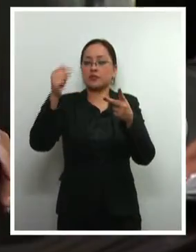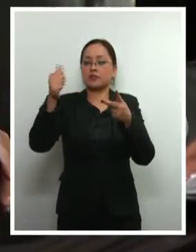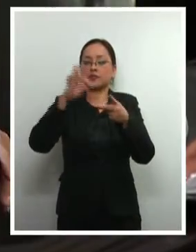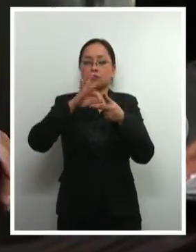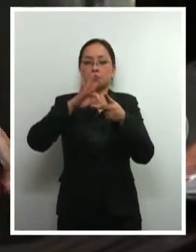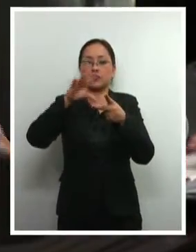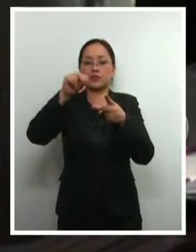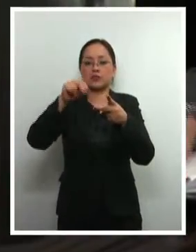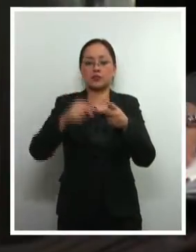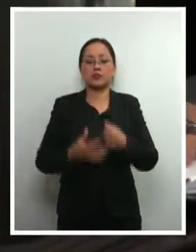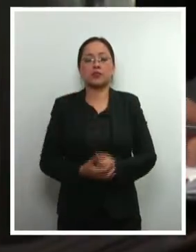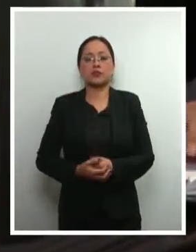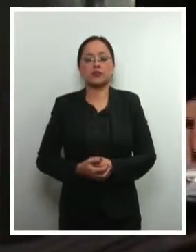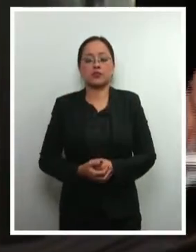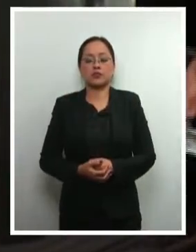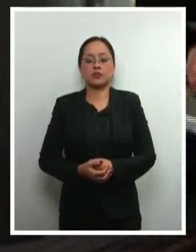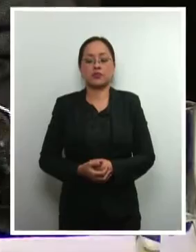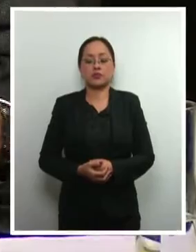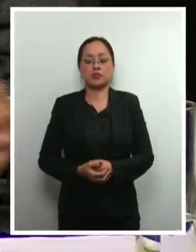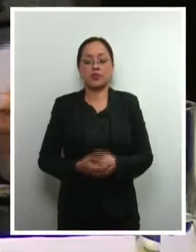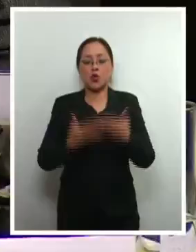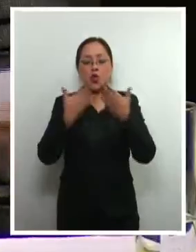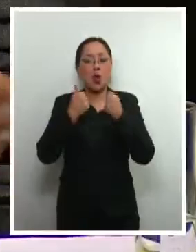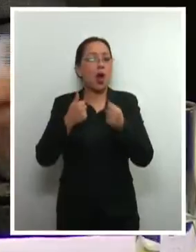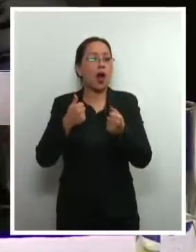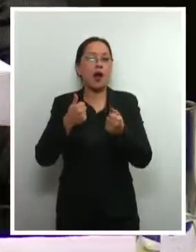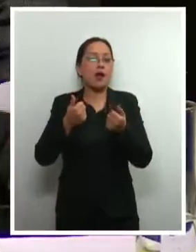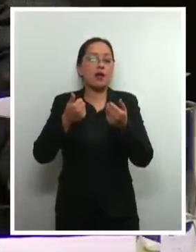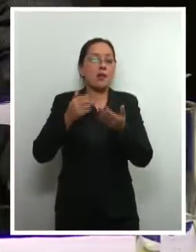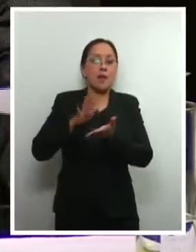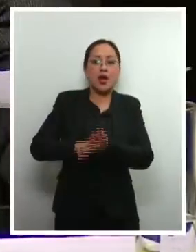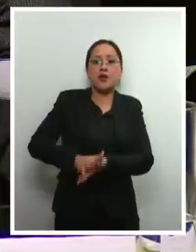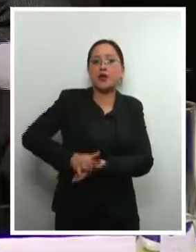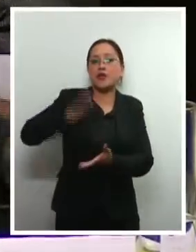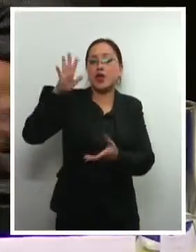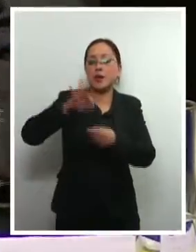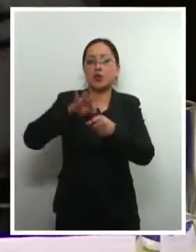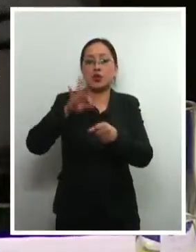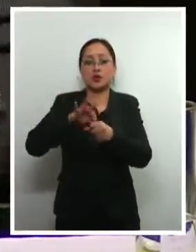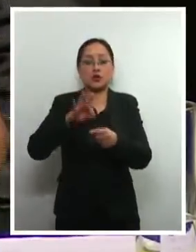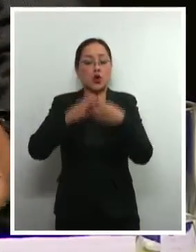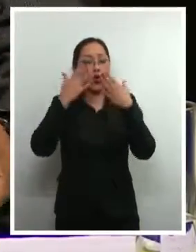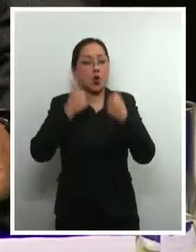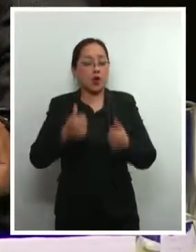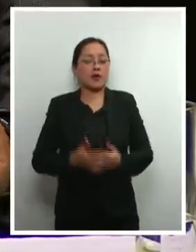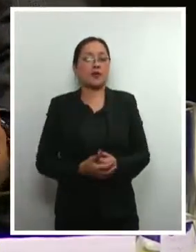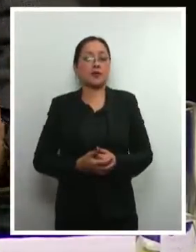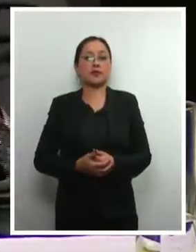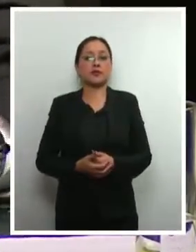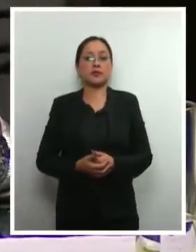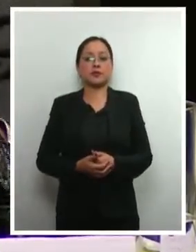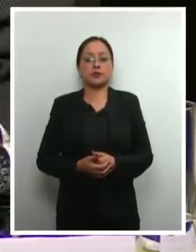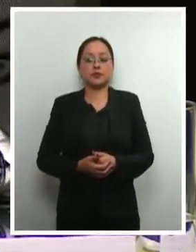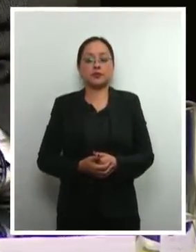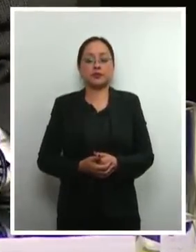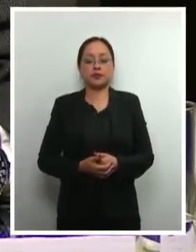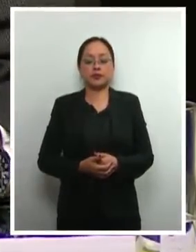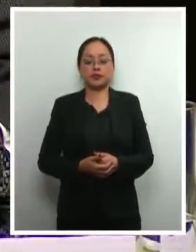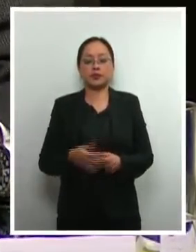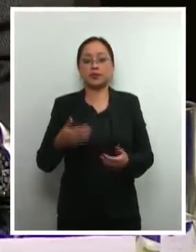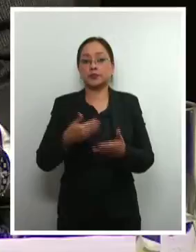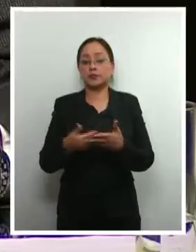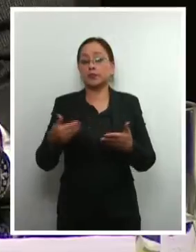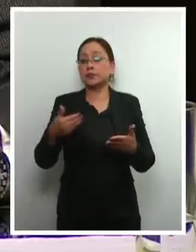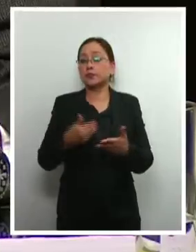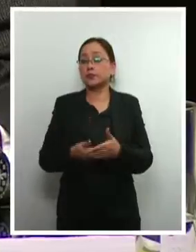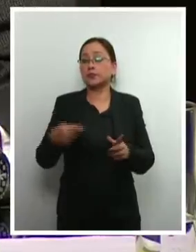36 en contra. No alcanza la mayoría calificada. En este sentido,